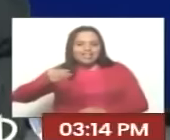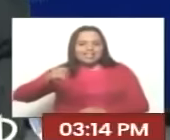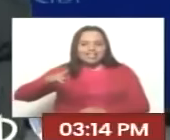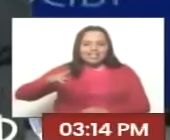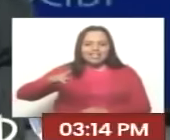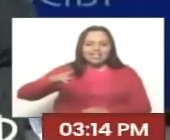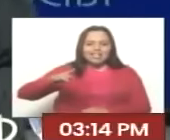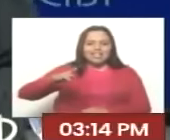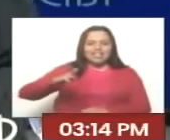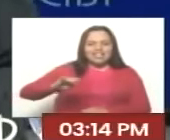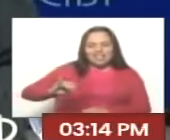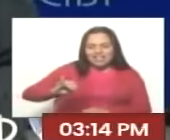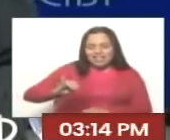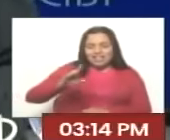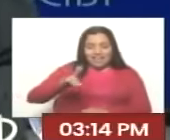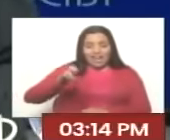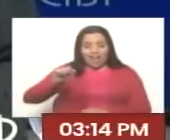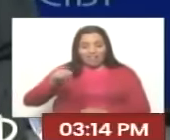Mundo de Piedra.